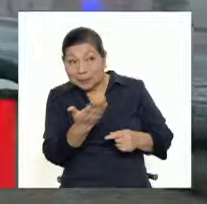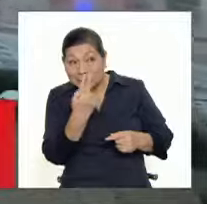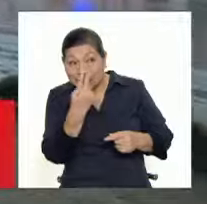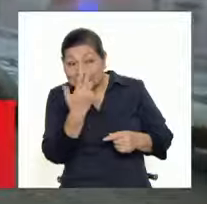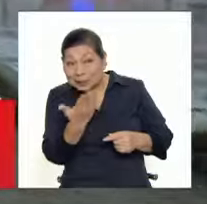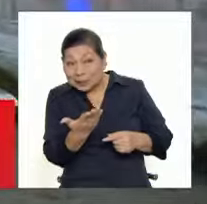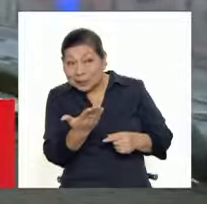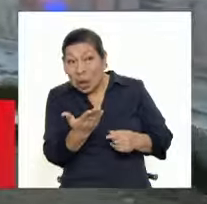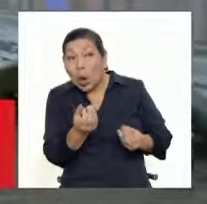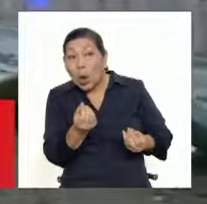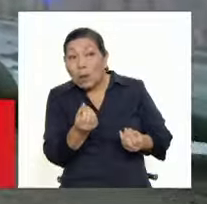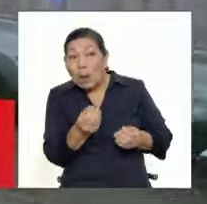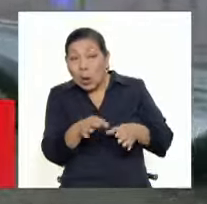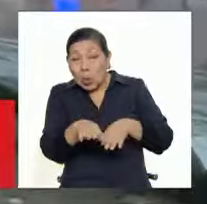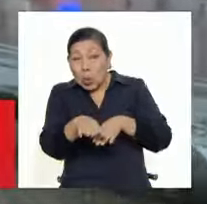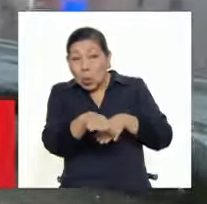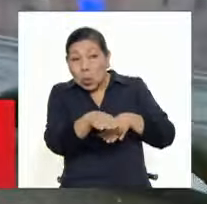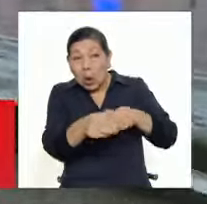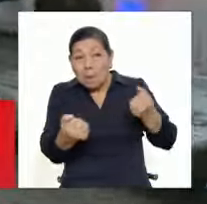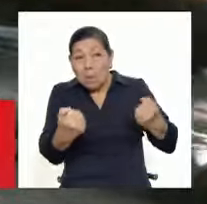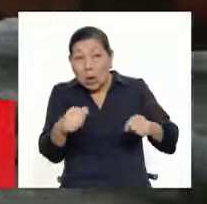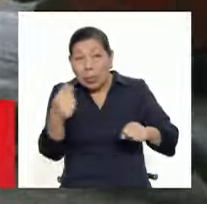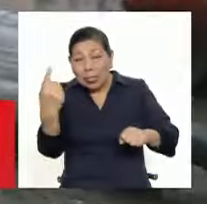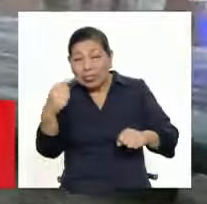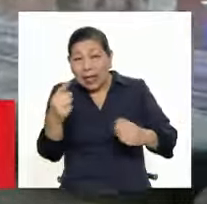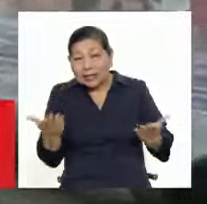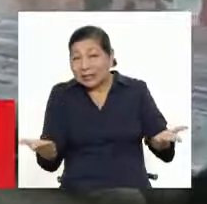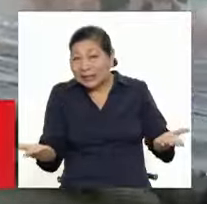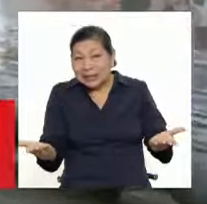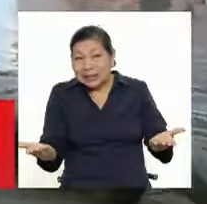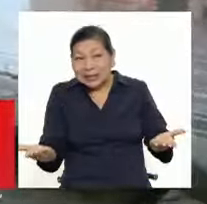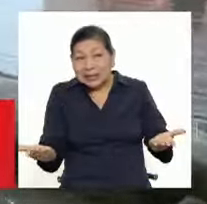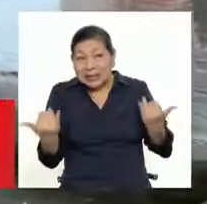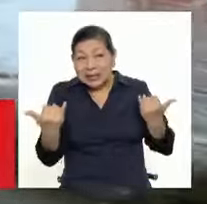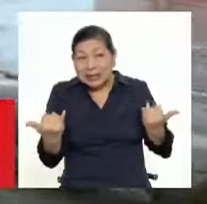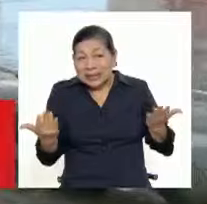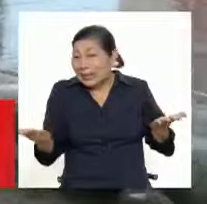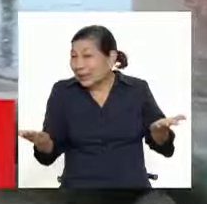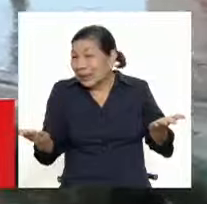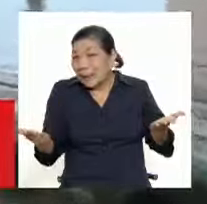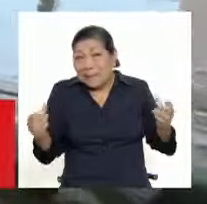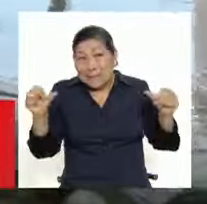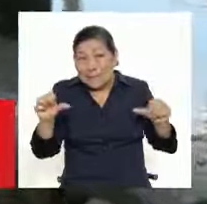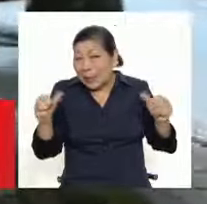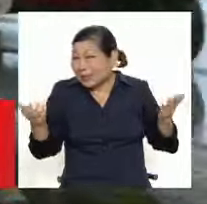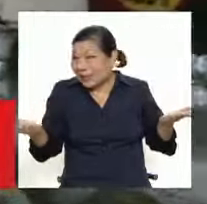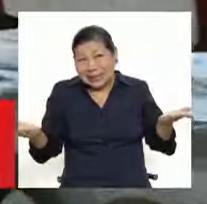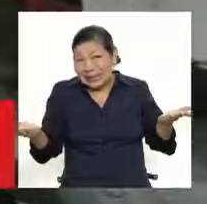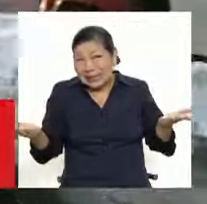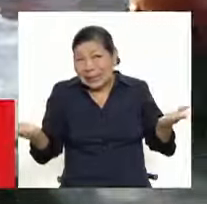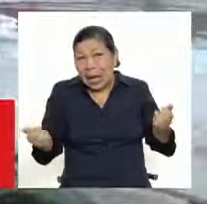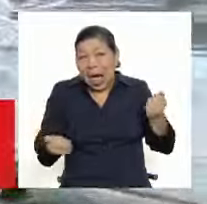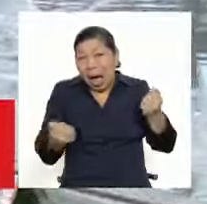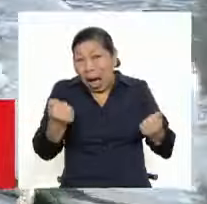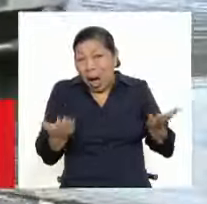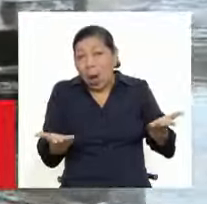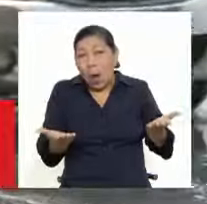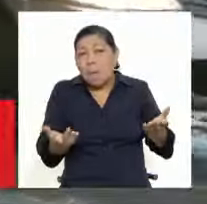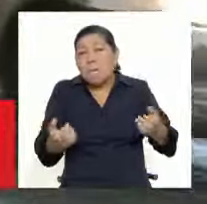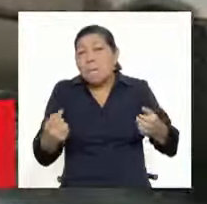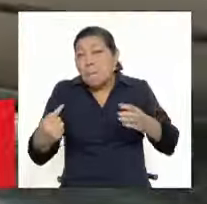ustedes cómo tienen que pasar en este caso los mototaxistas. Obviamente, esta situación perjudica también a sus vehículos,